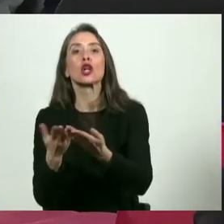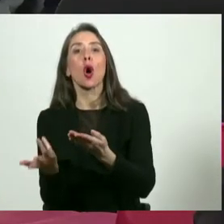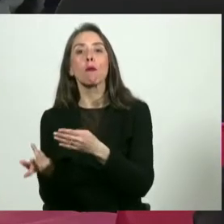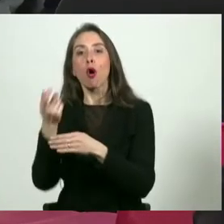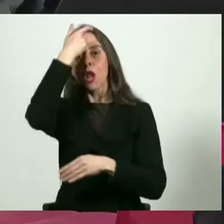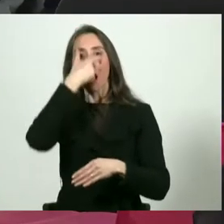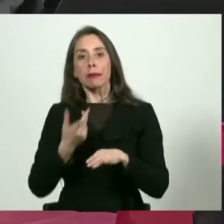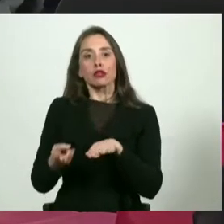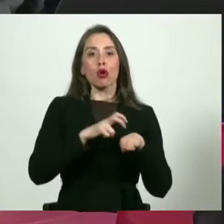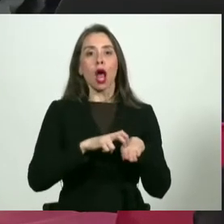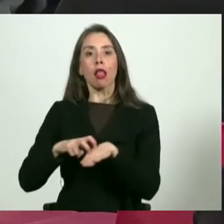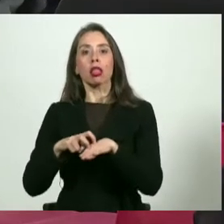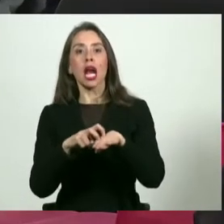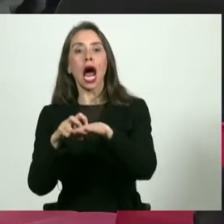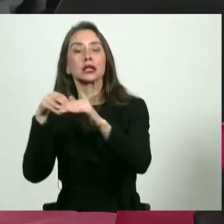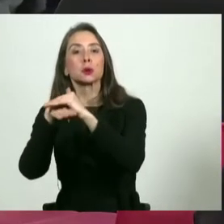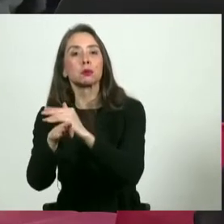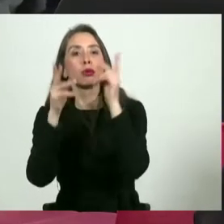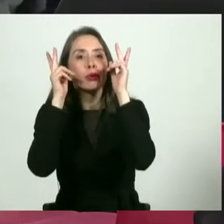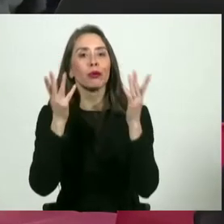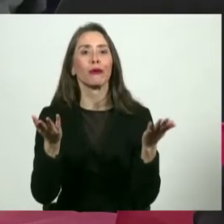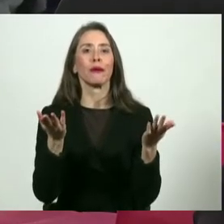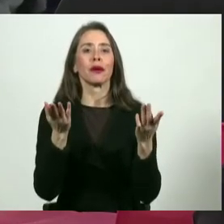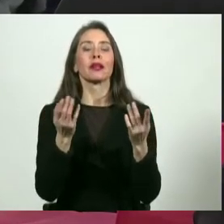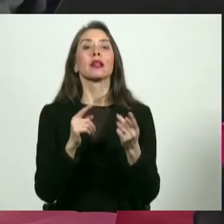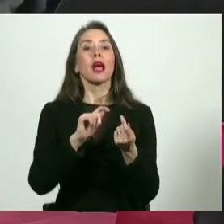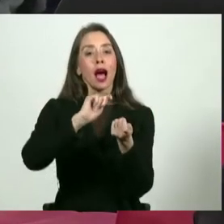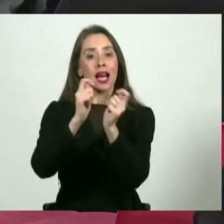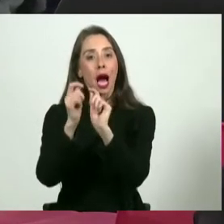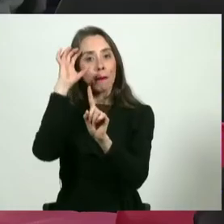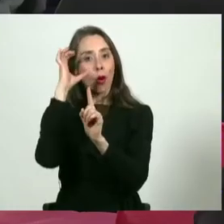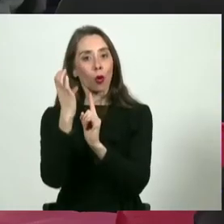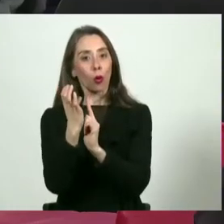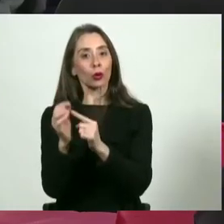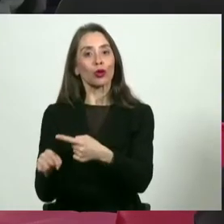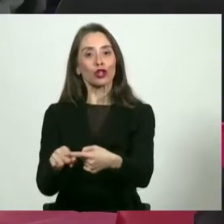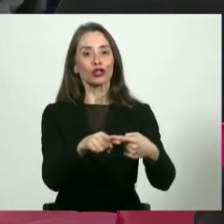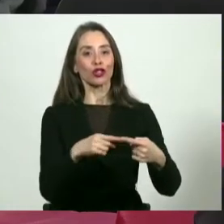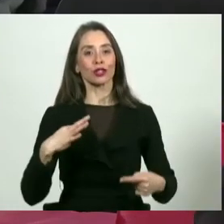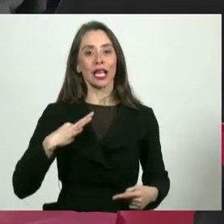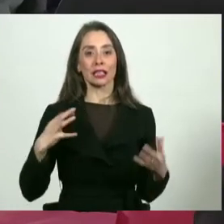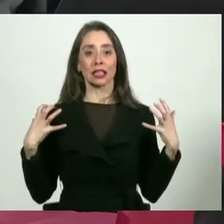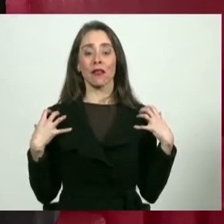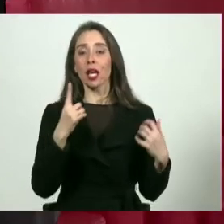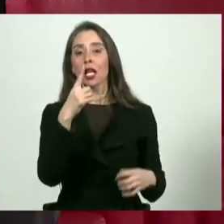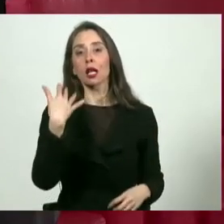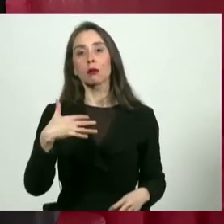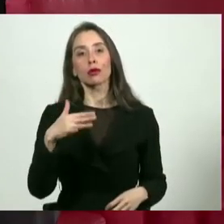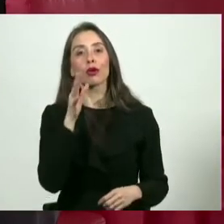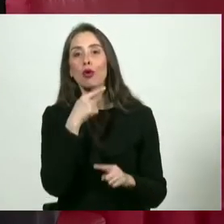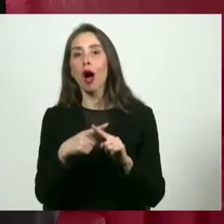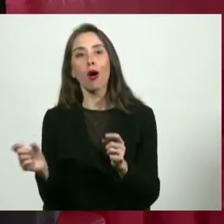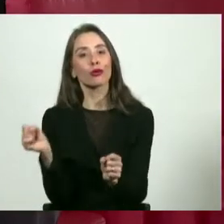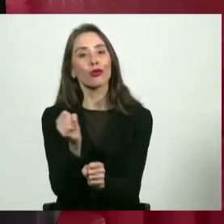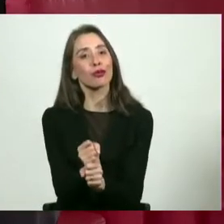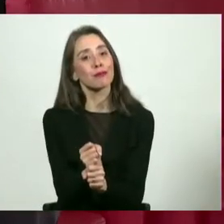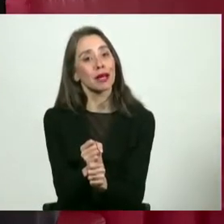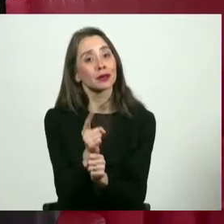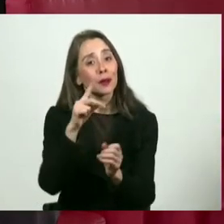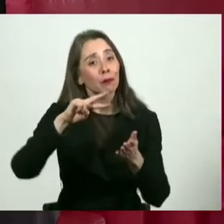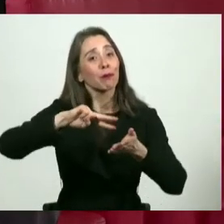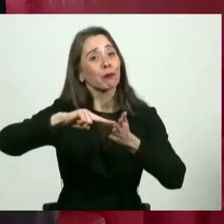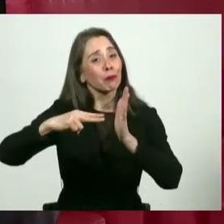eso. Y para el tema del cambio cultural y para poder ir incentivando esto, el rol de la sociedad civil es clave e insustituible. Y yo creo que uno de los problemas